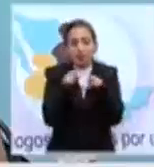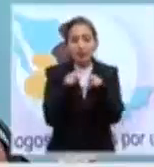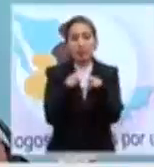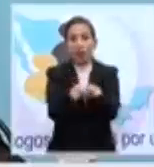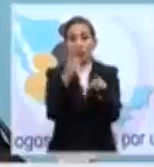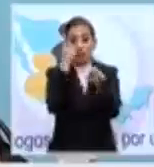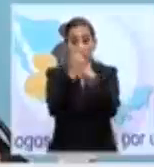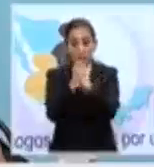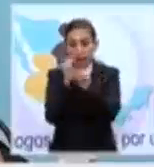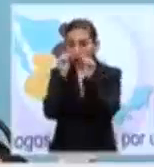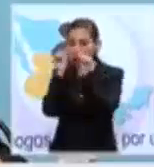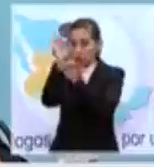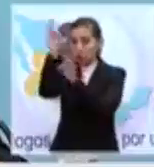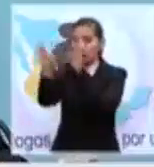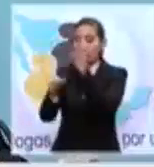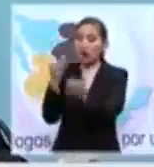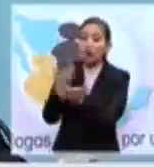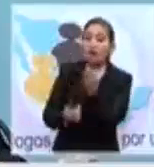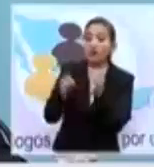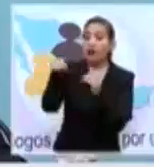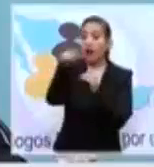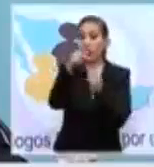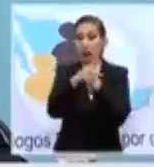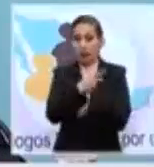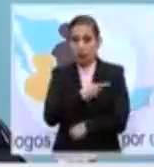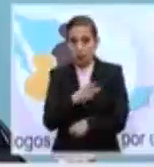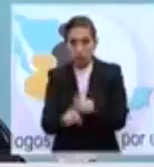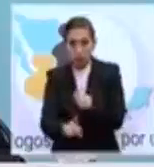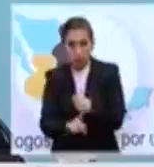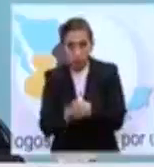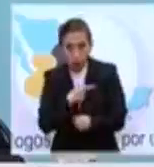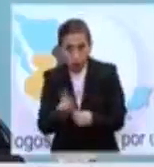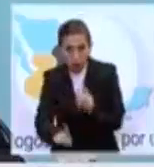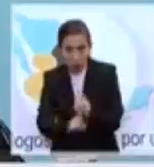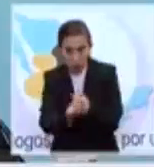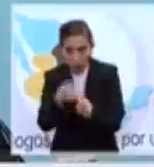primero atender a la población que está en problemas